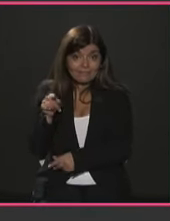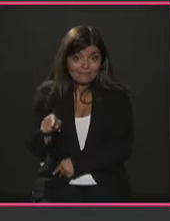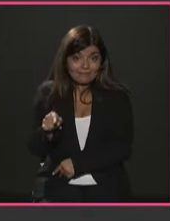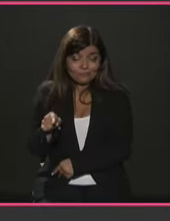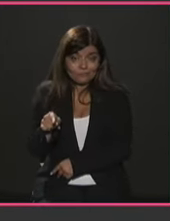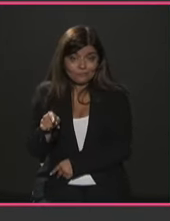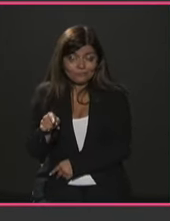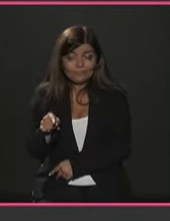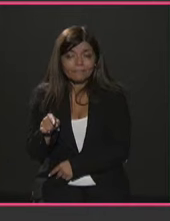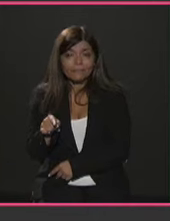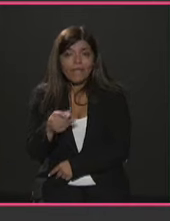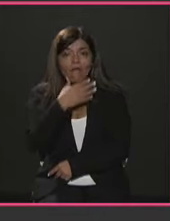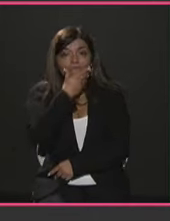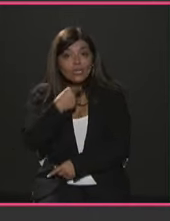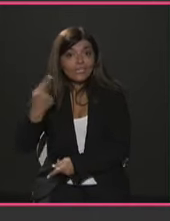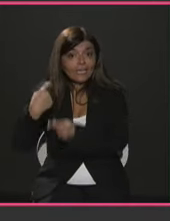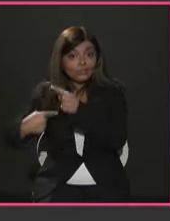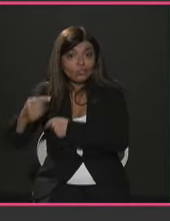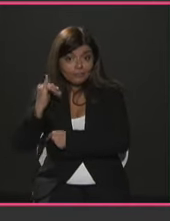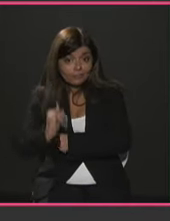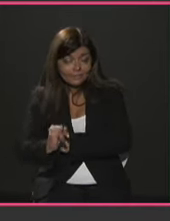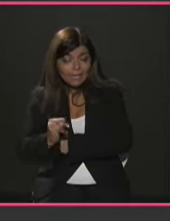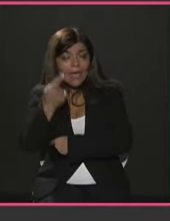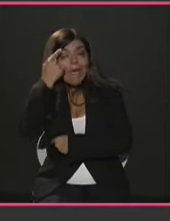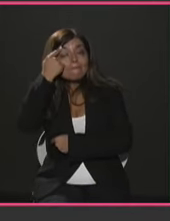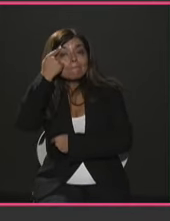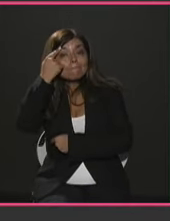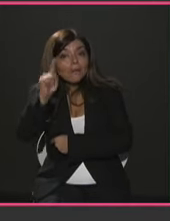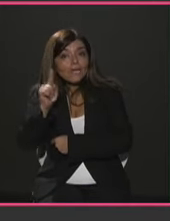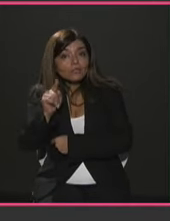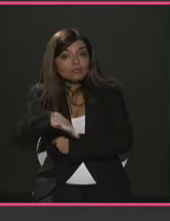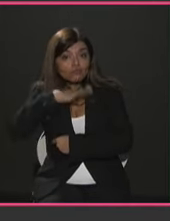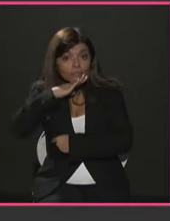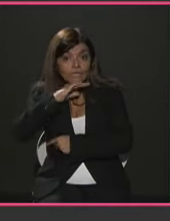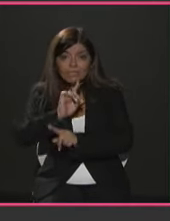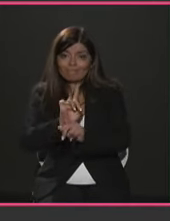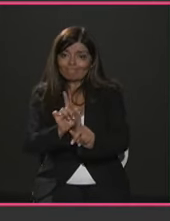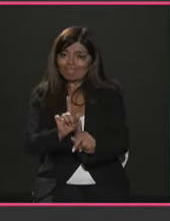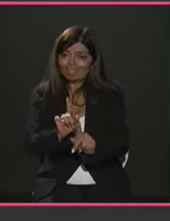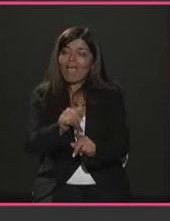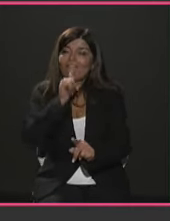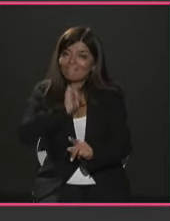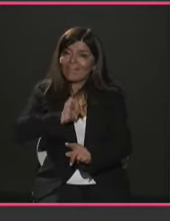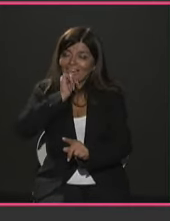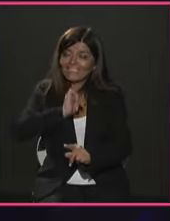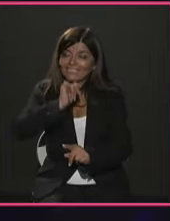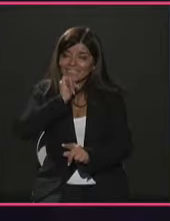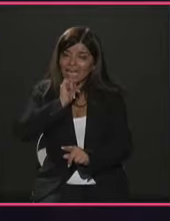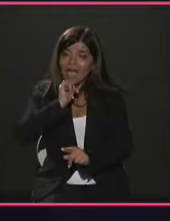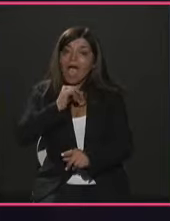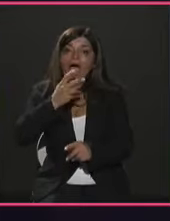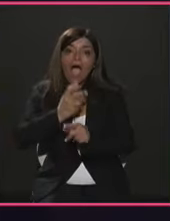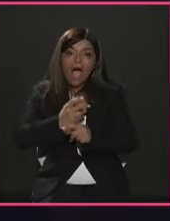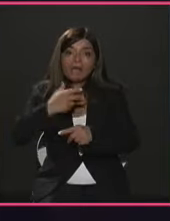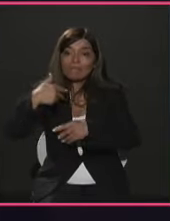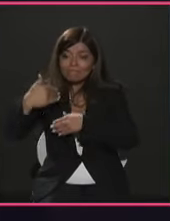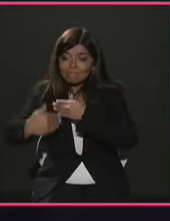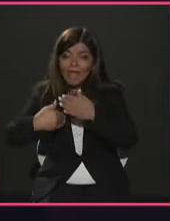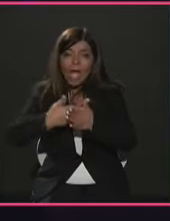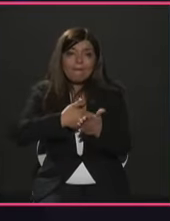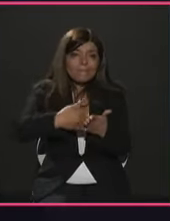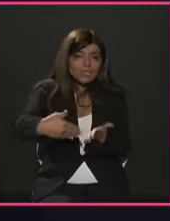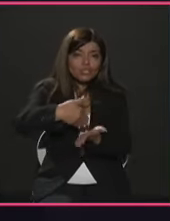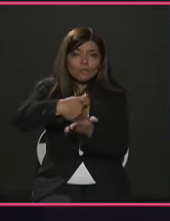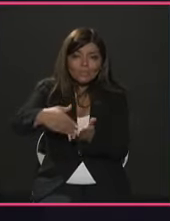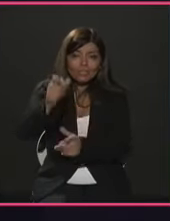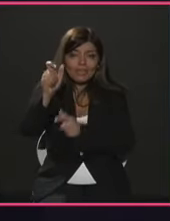esto muy bonita historia pero claramente no es suficiente Y como se los dije recién siguen existiendo millones y